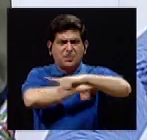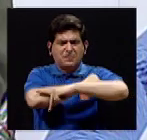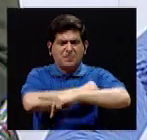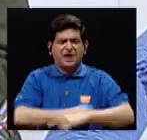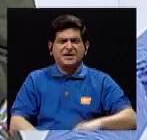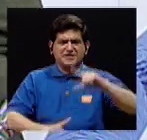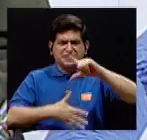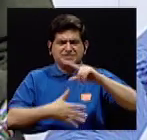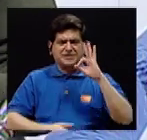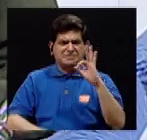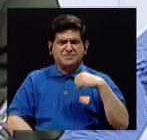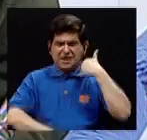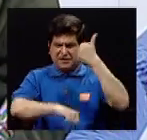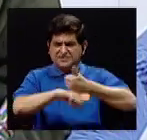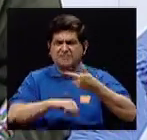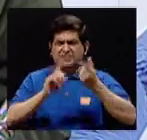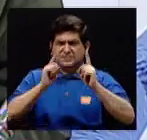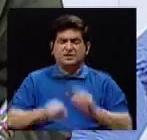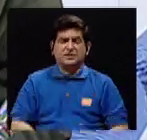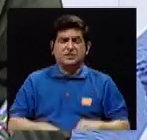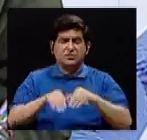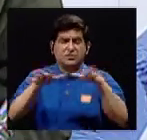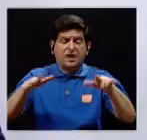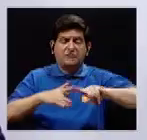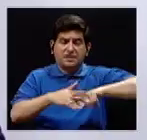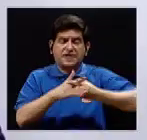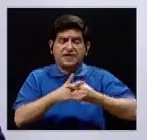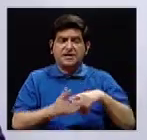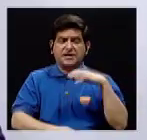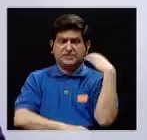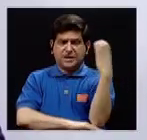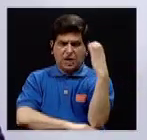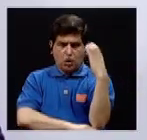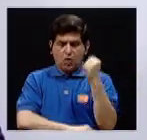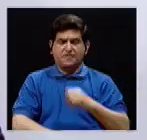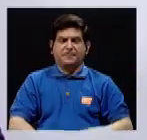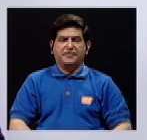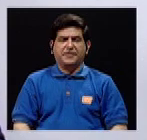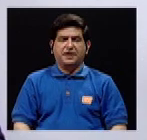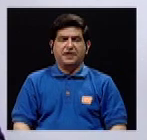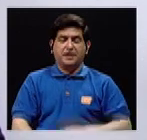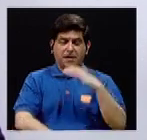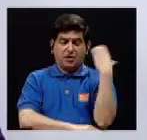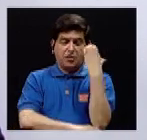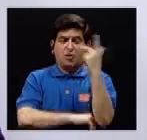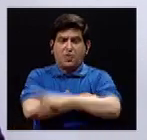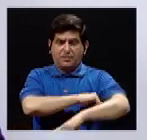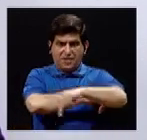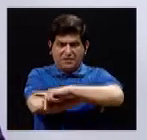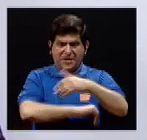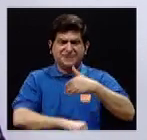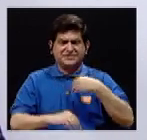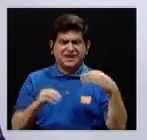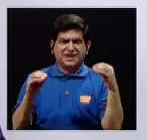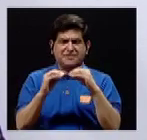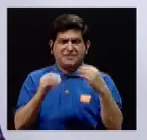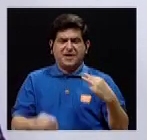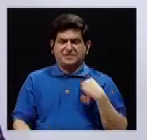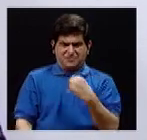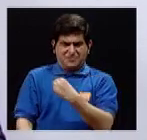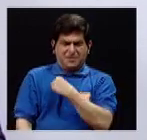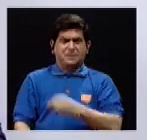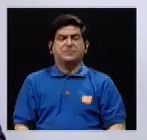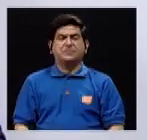latinoamericano está bien posicionado digamos pues mire la red nace en Colombia entonces eh Colombia es uno de los países donde tiene más